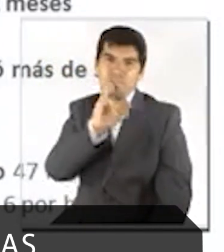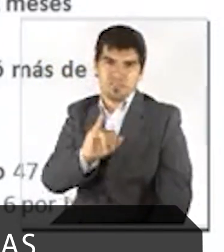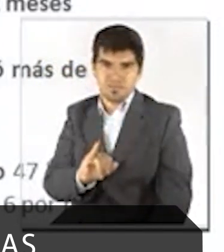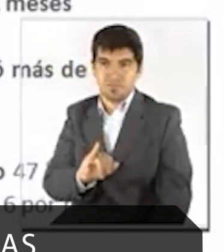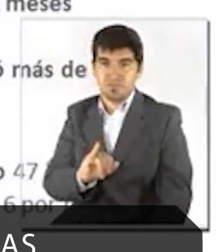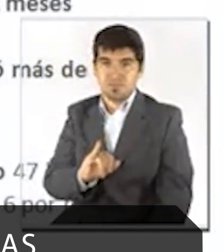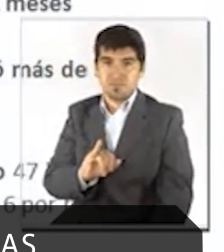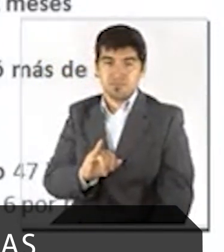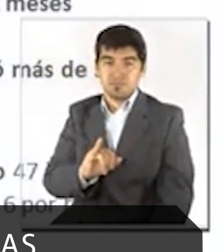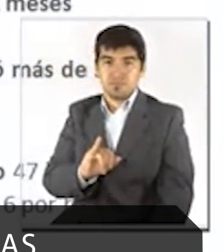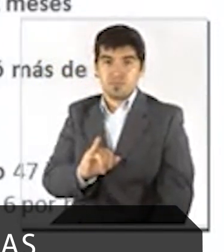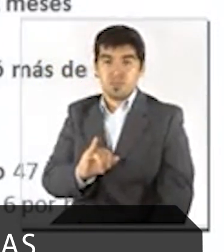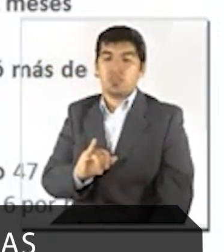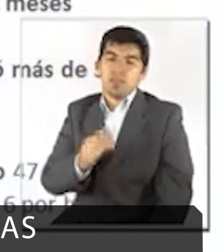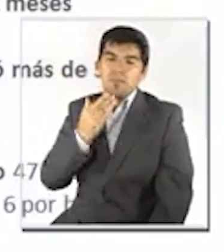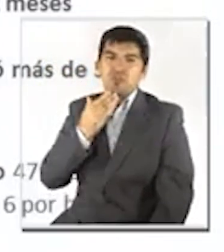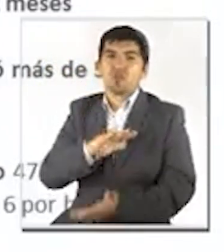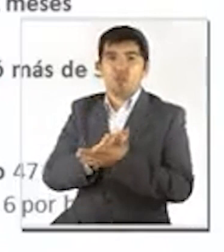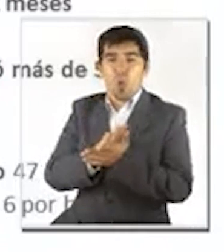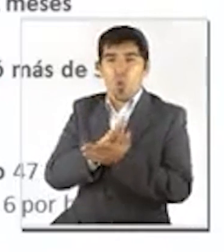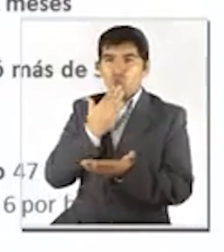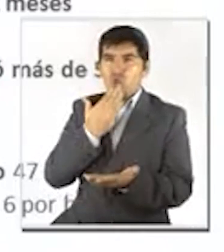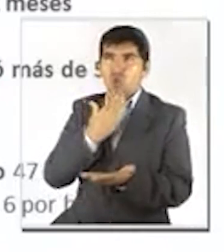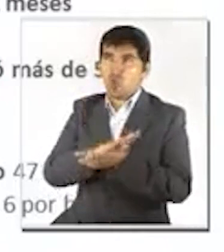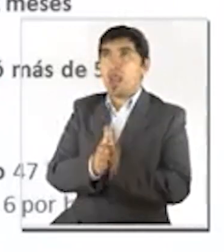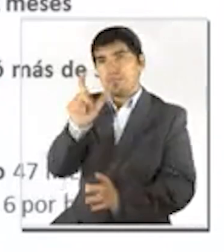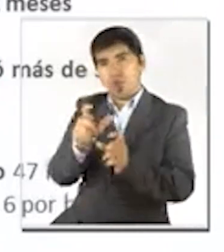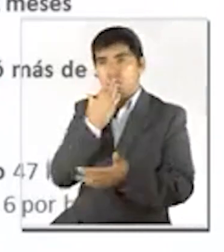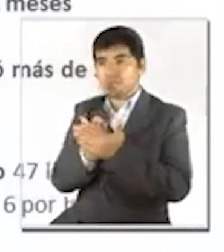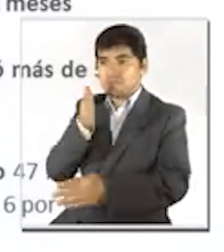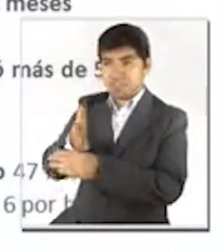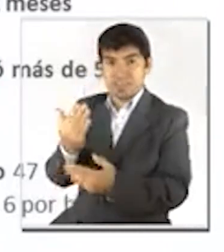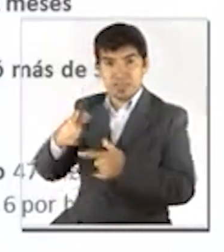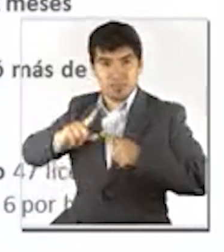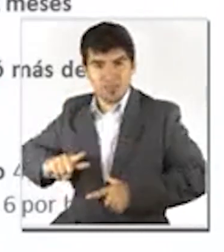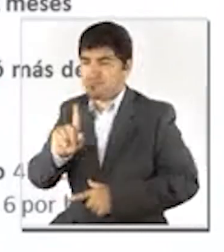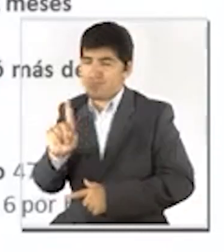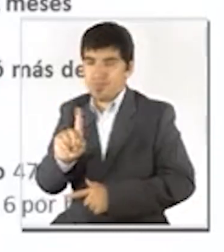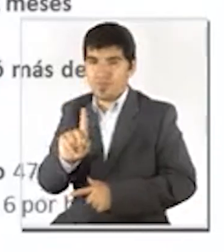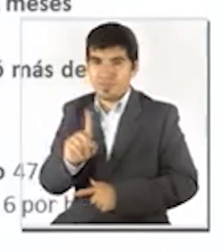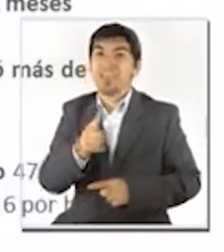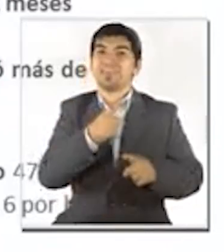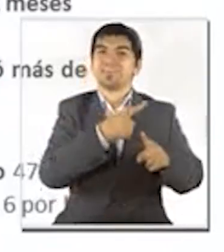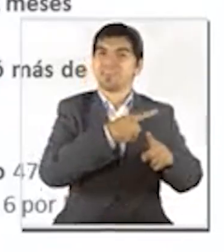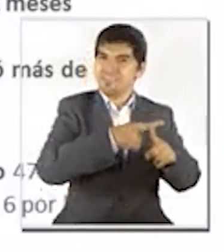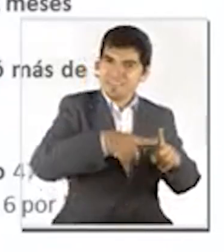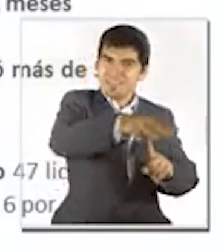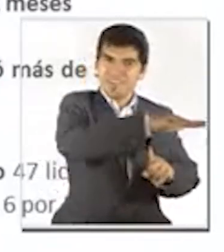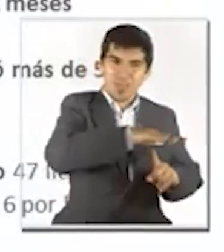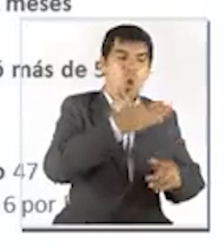rezan múltiples acciones y que no todos los pacientes que van a ver van a requerir una licencia médica encontraste cuando hablamos de